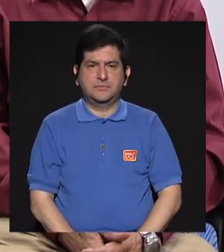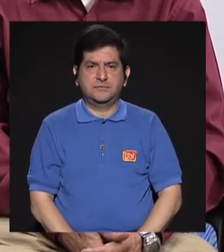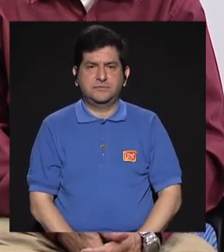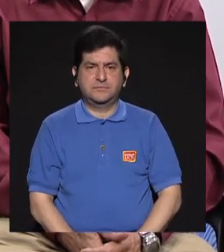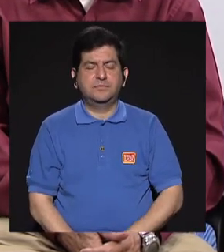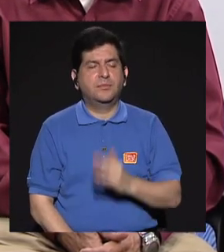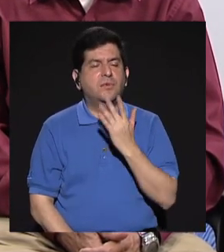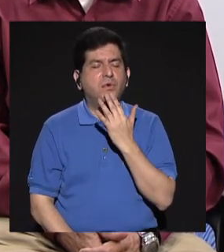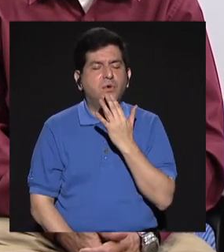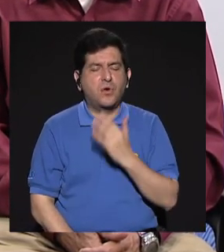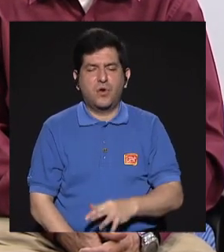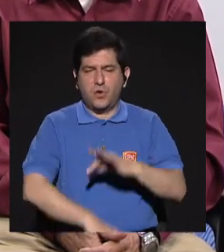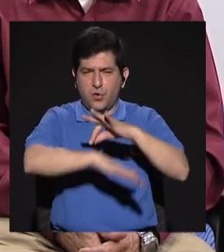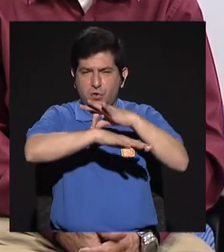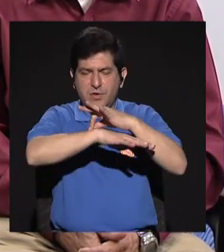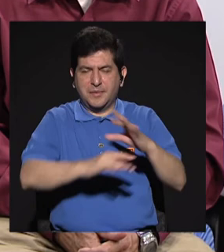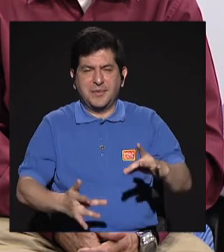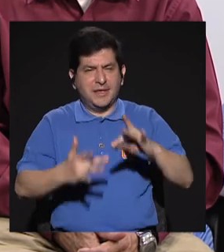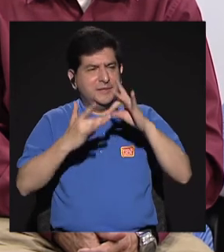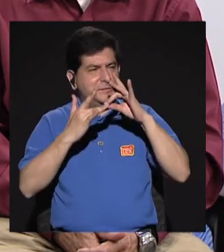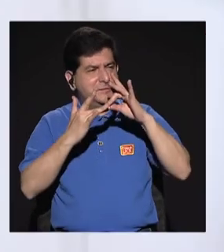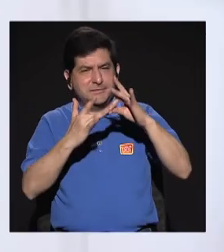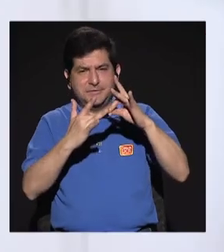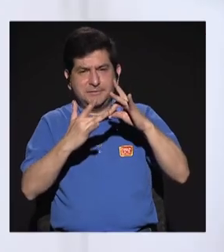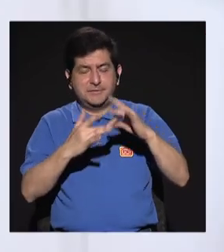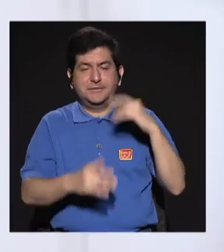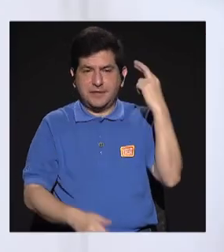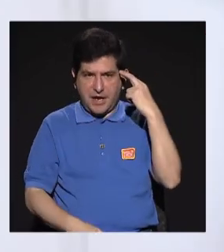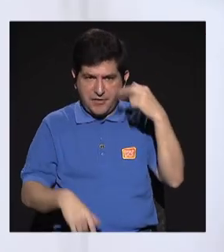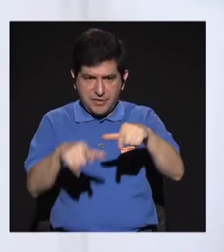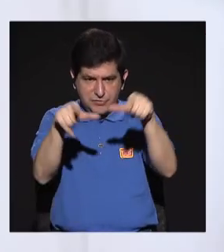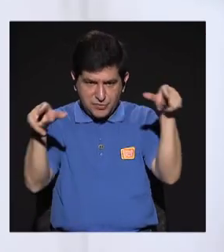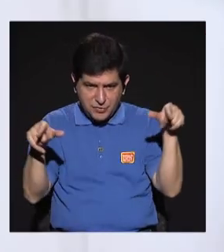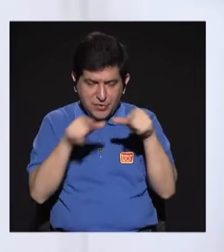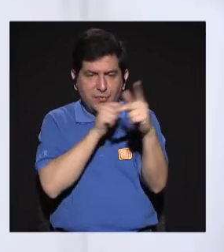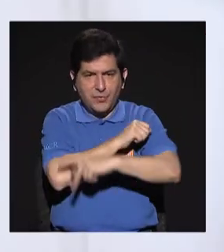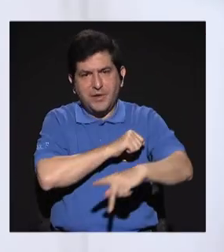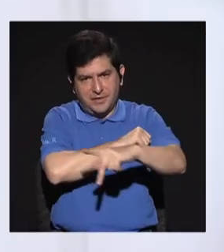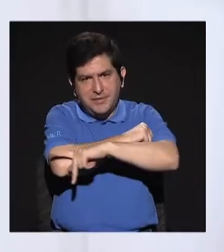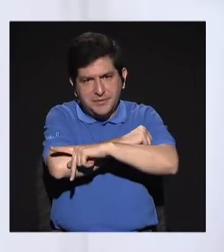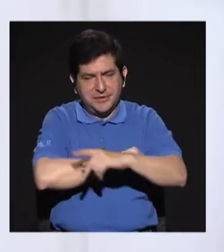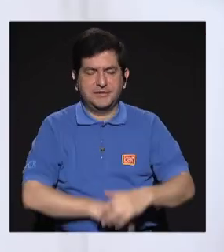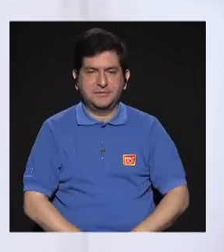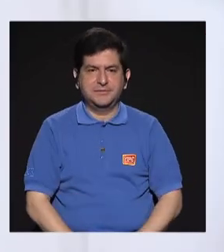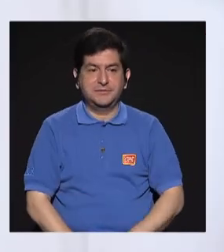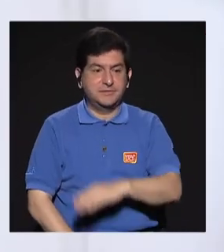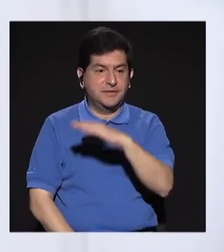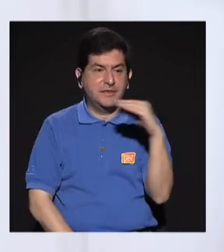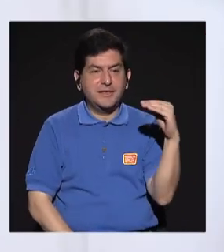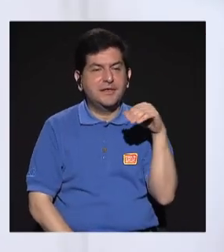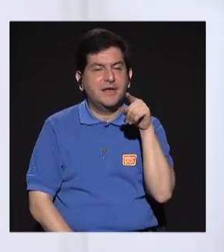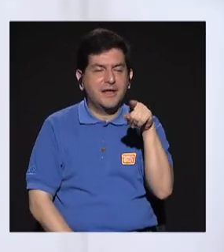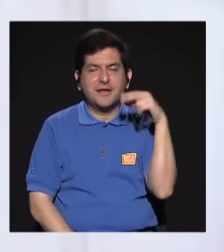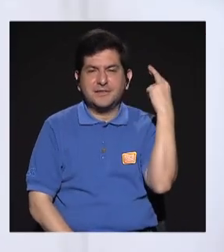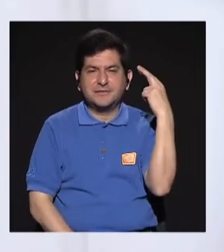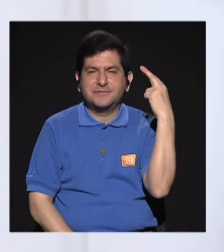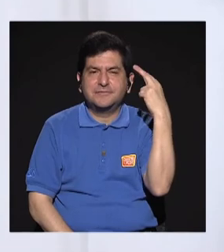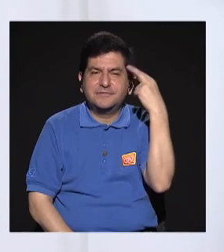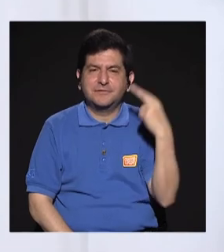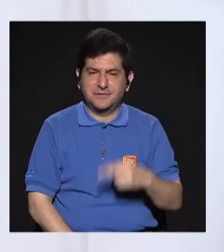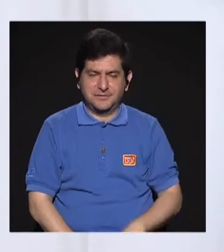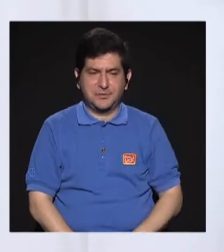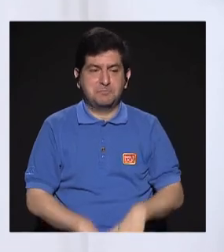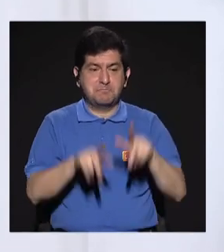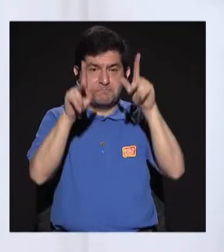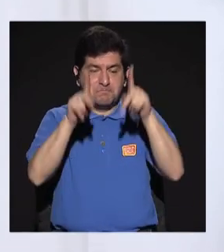este un color de piel muy muy particular por la ubicación geográfica y básicamente es como eso